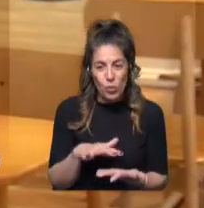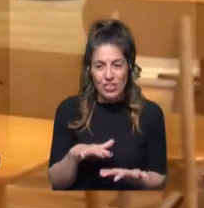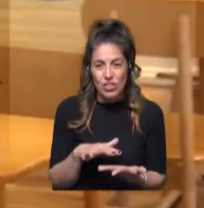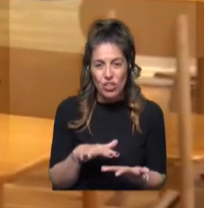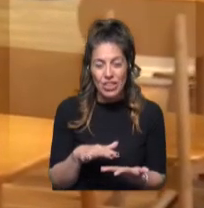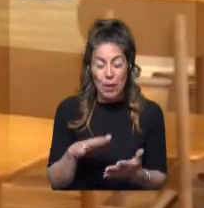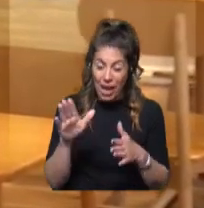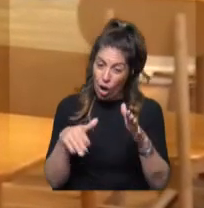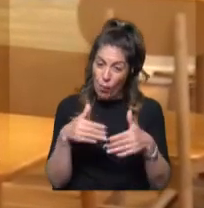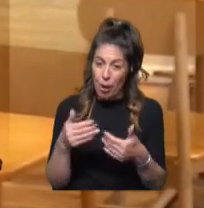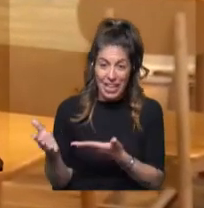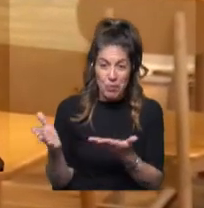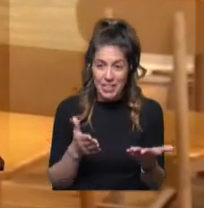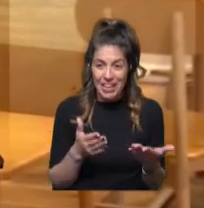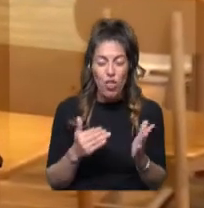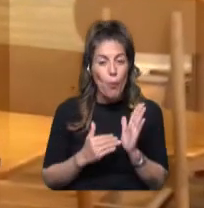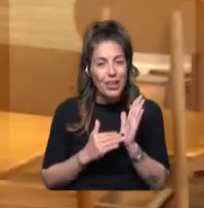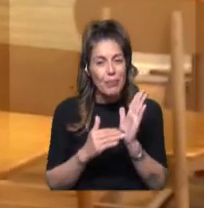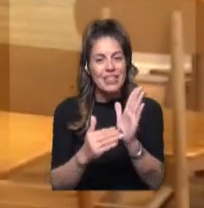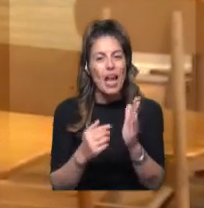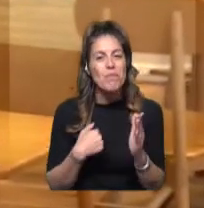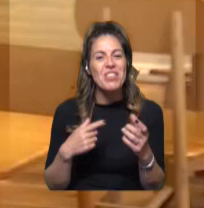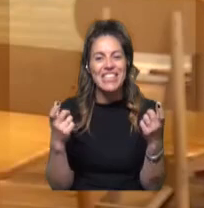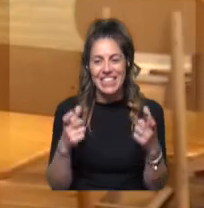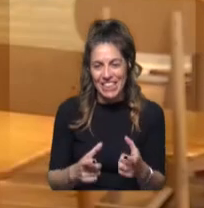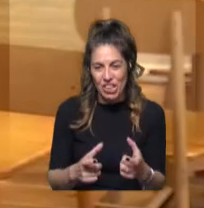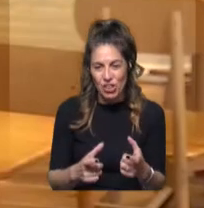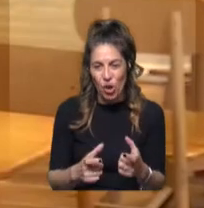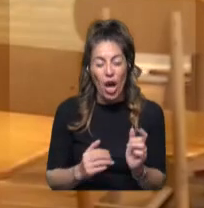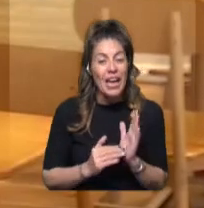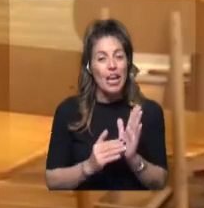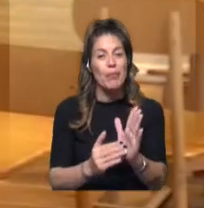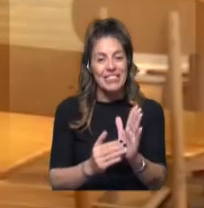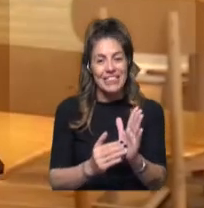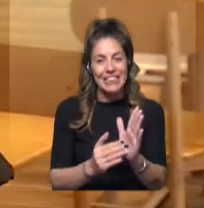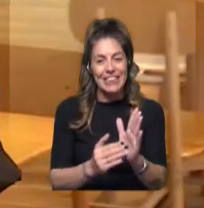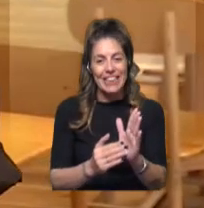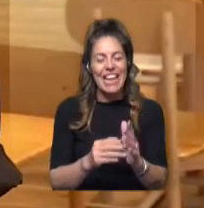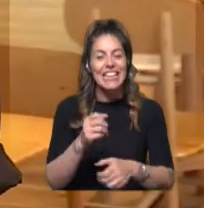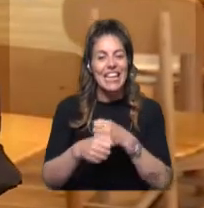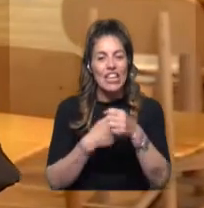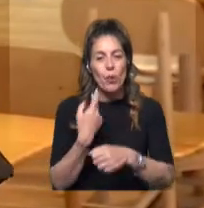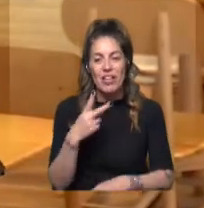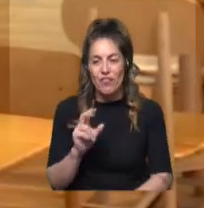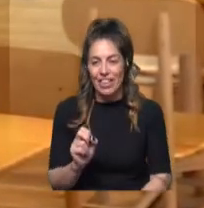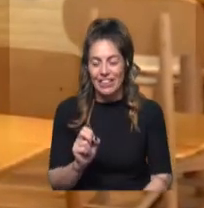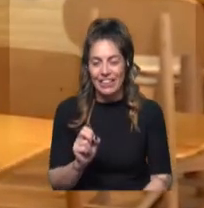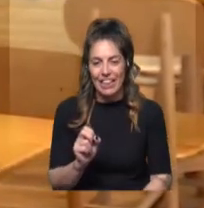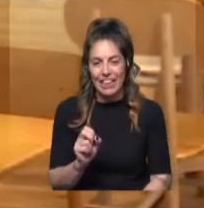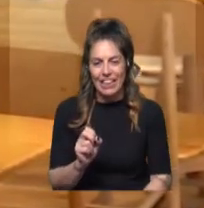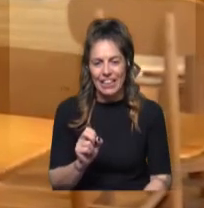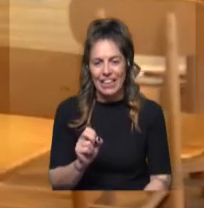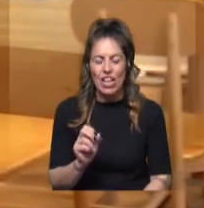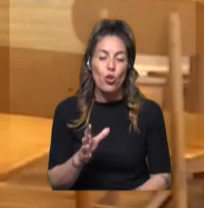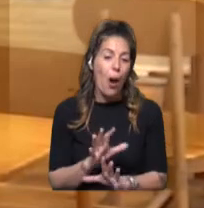la que me han convocado es que voy a presentar mi disco, un disco que presenté yo en el 2020 que se llama Abrazo, que es